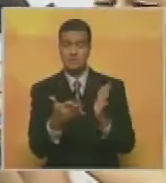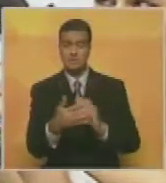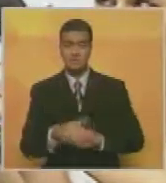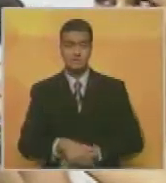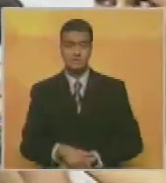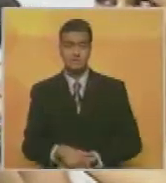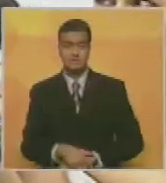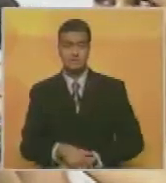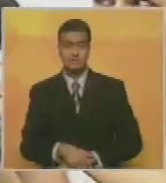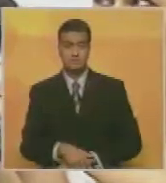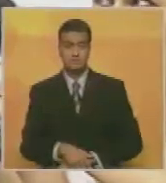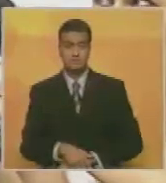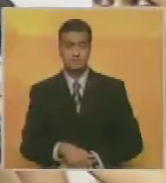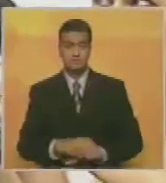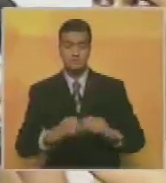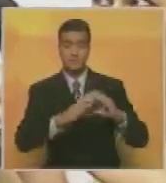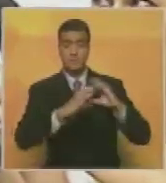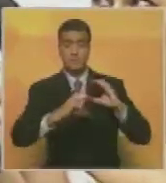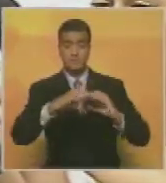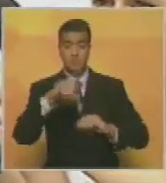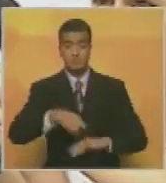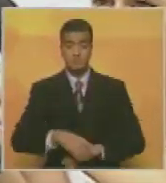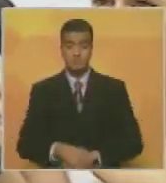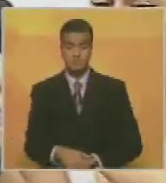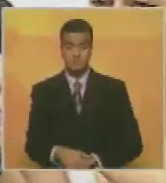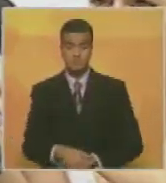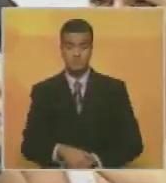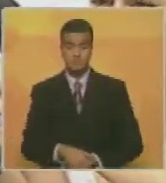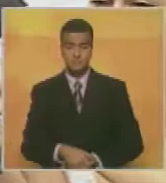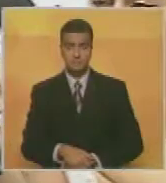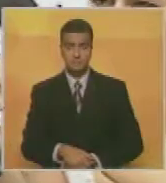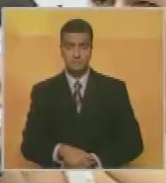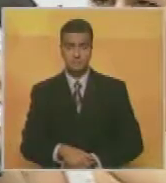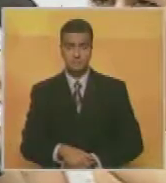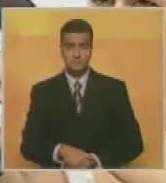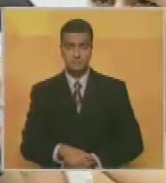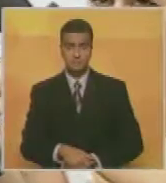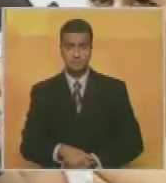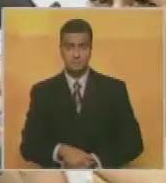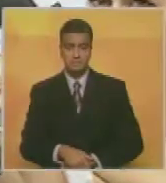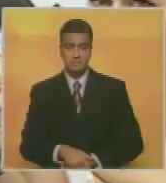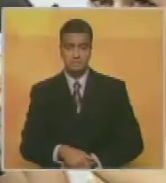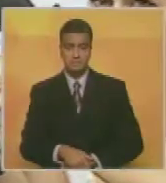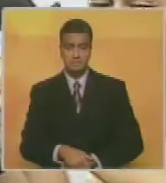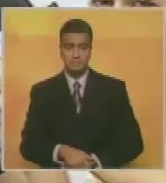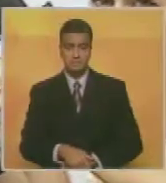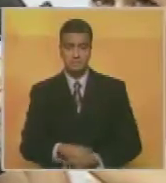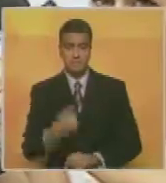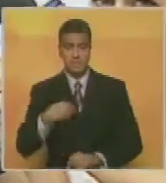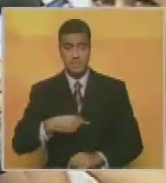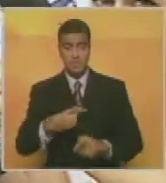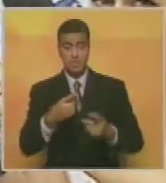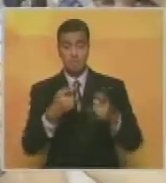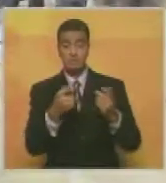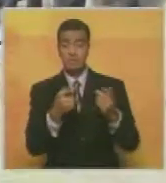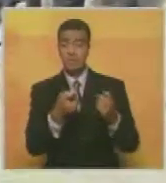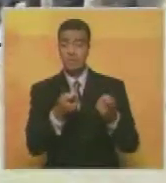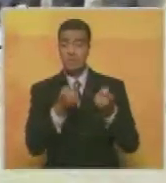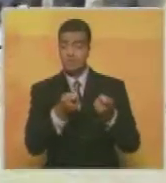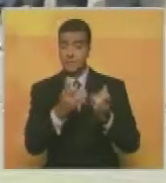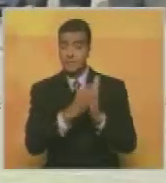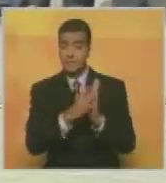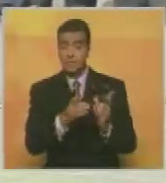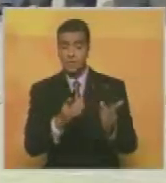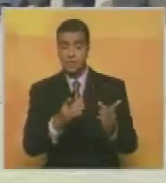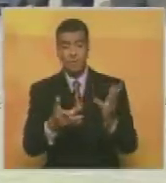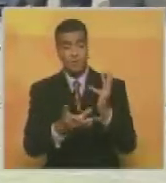red autobusera, pues la red de servicio de transporte de la ciudad capital, tendrá un sistema de cobro automatizado. Según